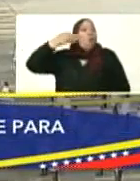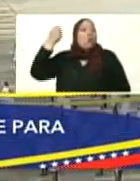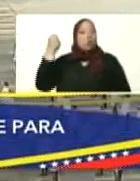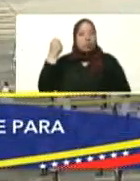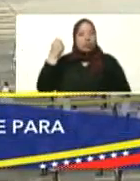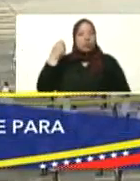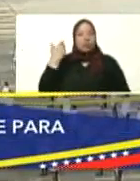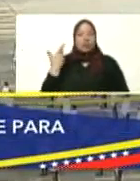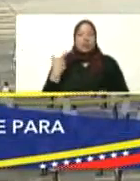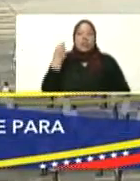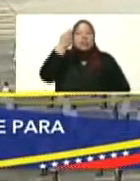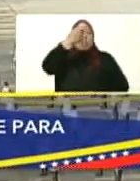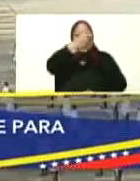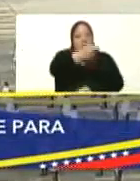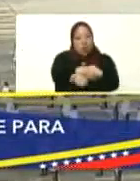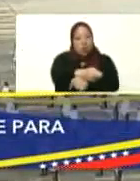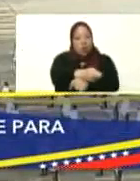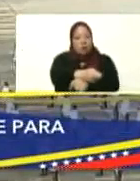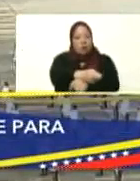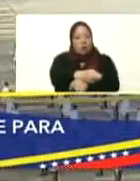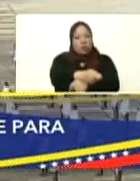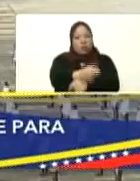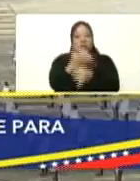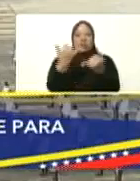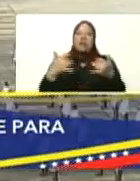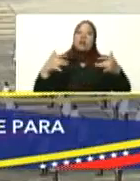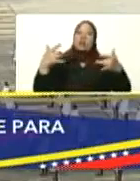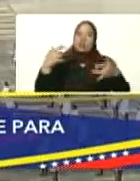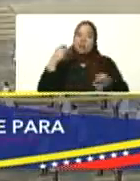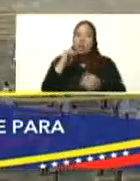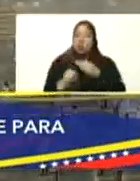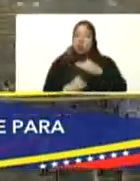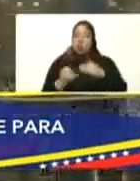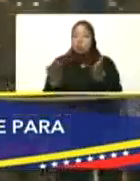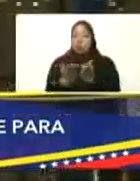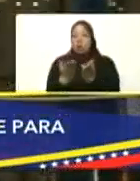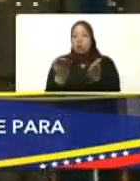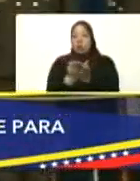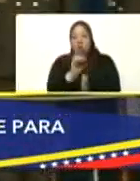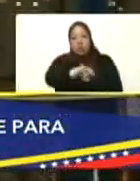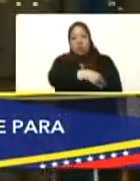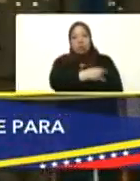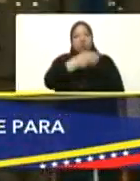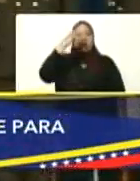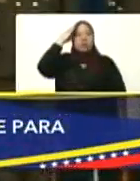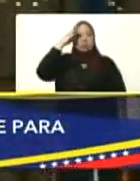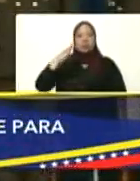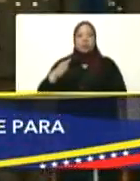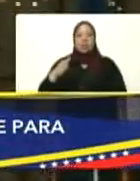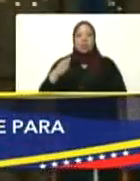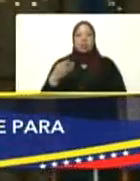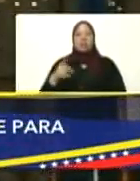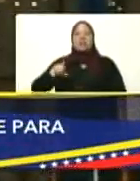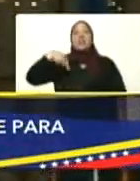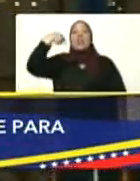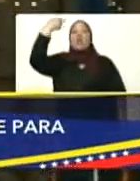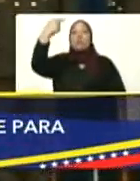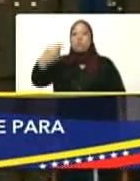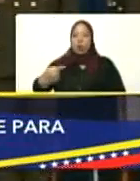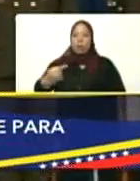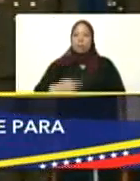se graduaba de estas academias militares. ¿Quién iba a ser